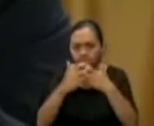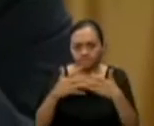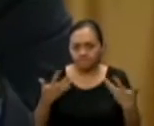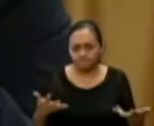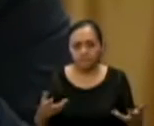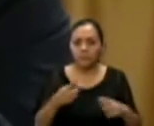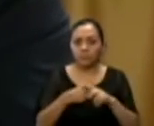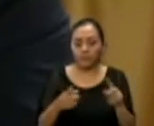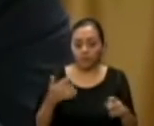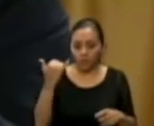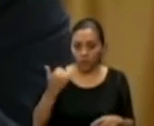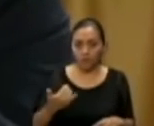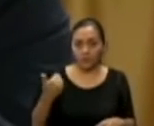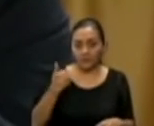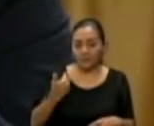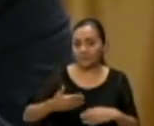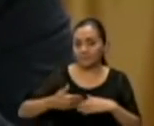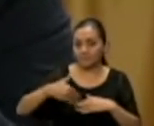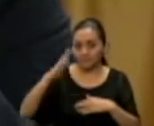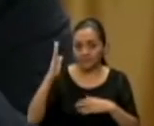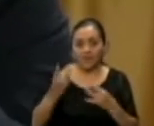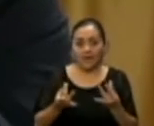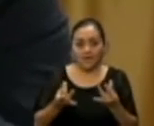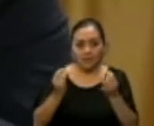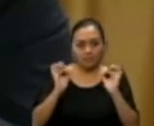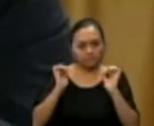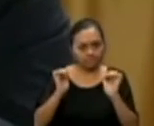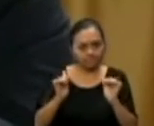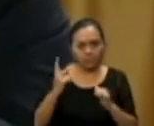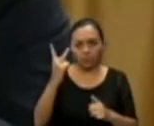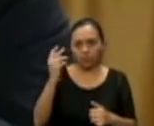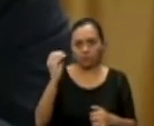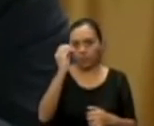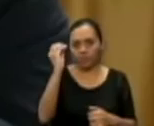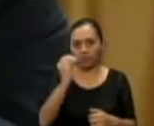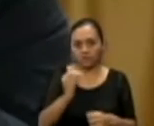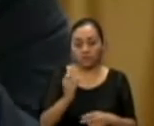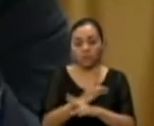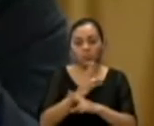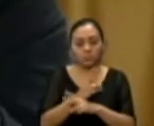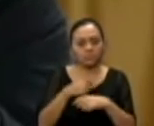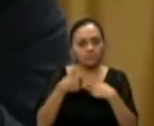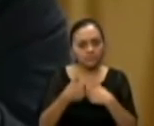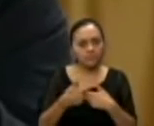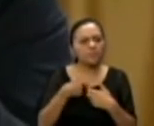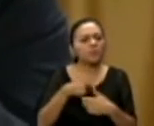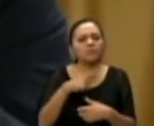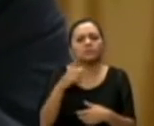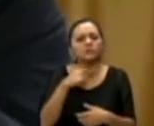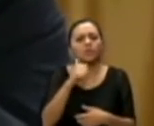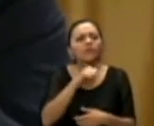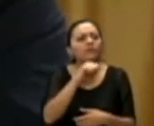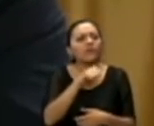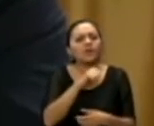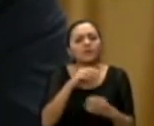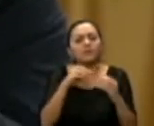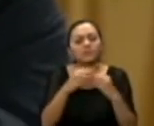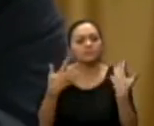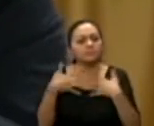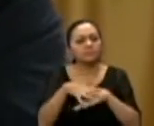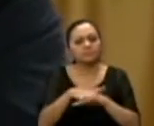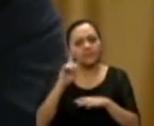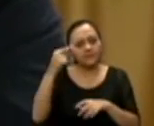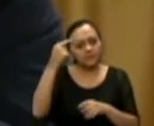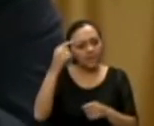teniendo una semilla de alta calidad de la productividad menos el 2% lo utilice era falta de intervención del estado